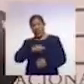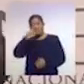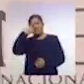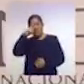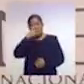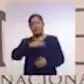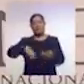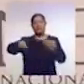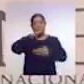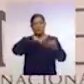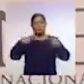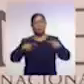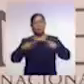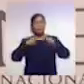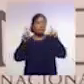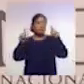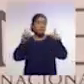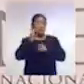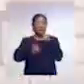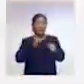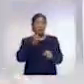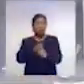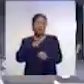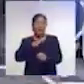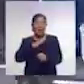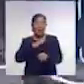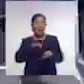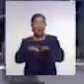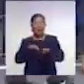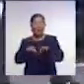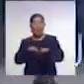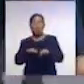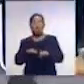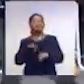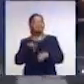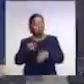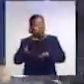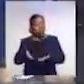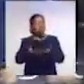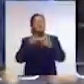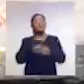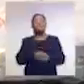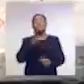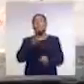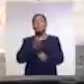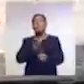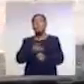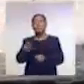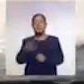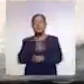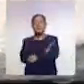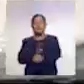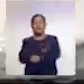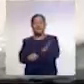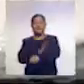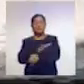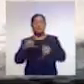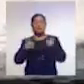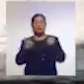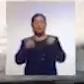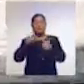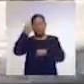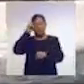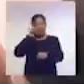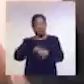los tlaxcaltecas tengan oportunidades de empleo. Debido a que en esta ocasión la oferta de vacantes beneficiará a los jóvenes, la directora